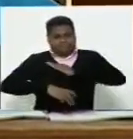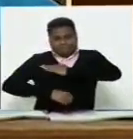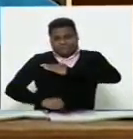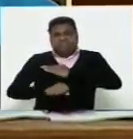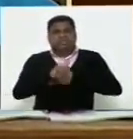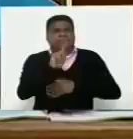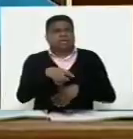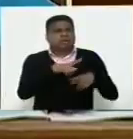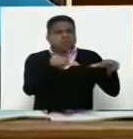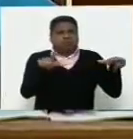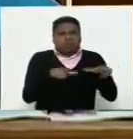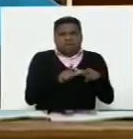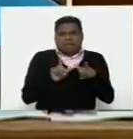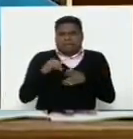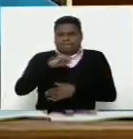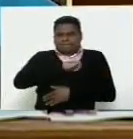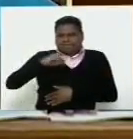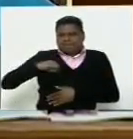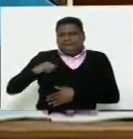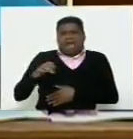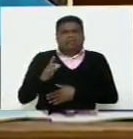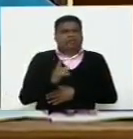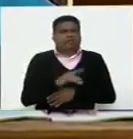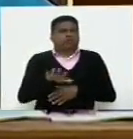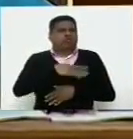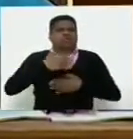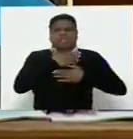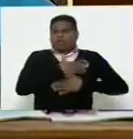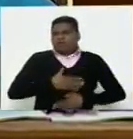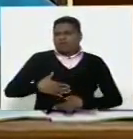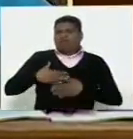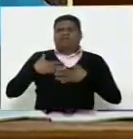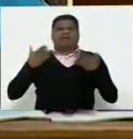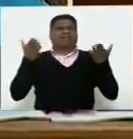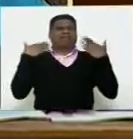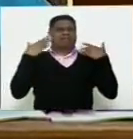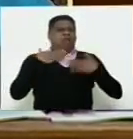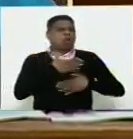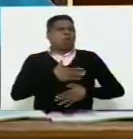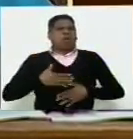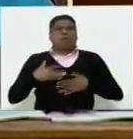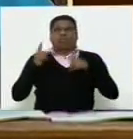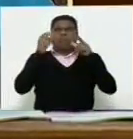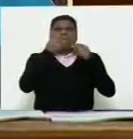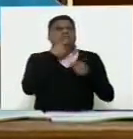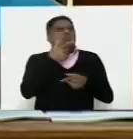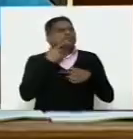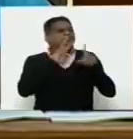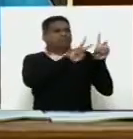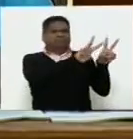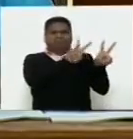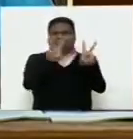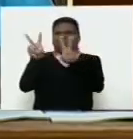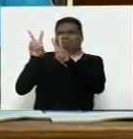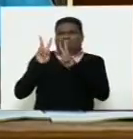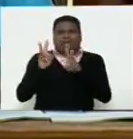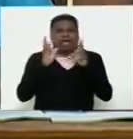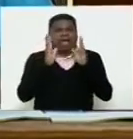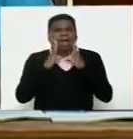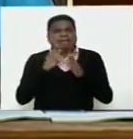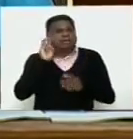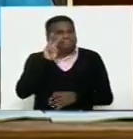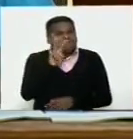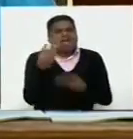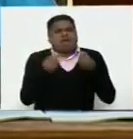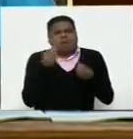que garantice su intimidad, idóneo, confortable, cálido, cómodo, agradable y armónico, para su atención durante el